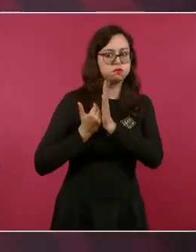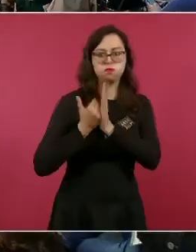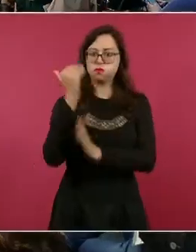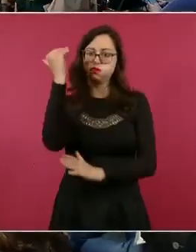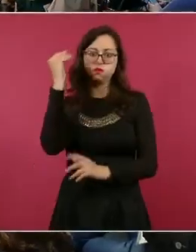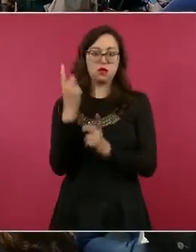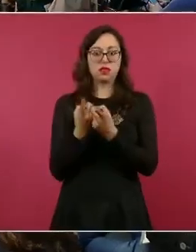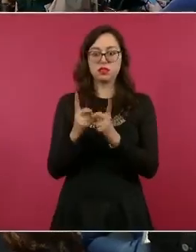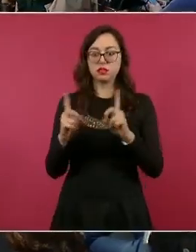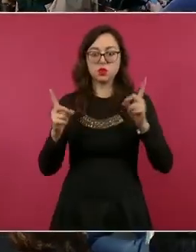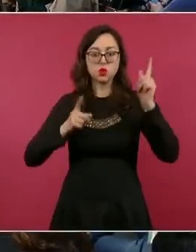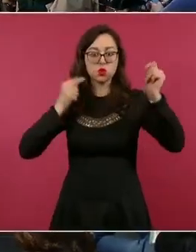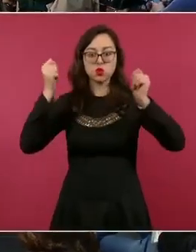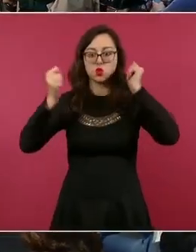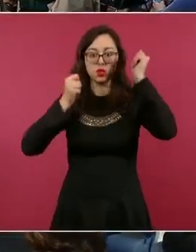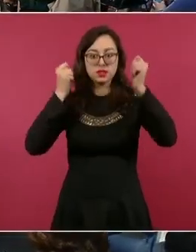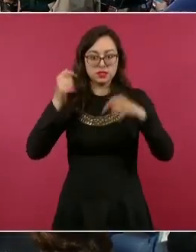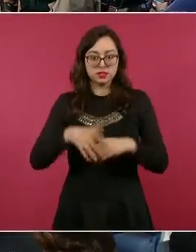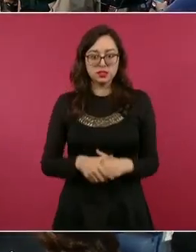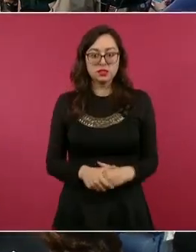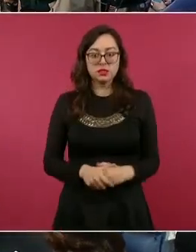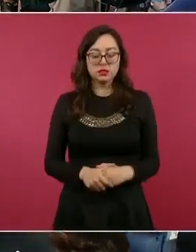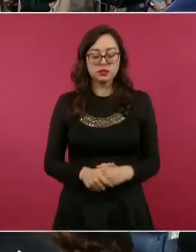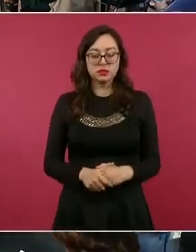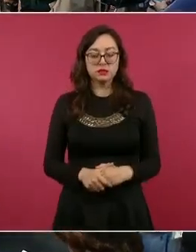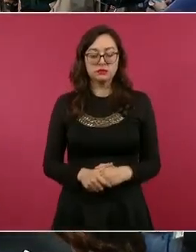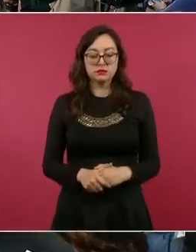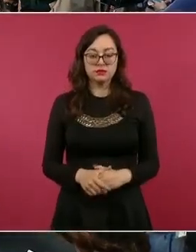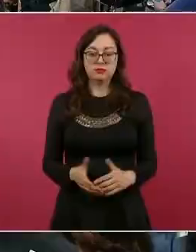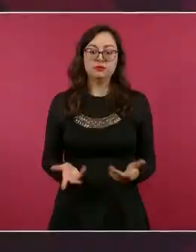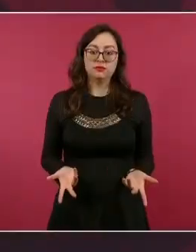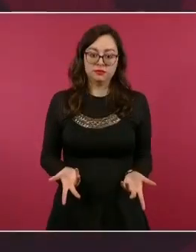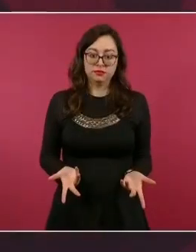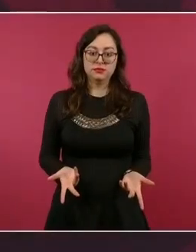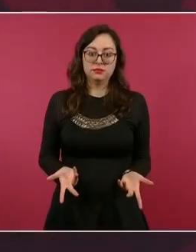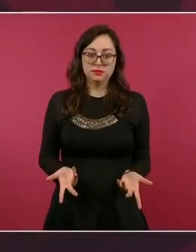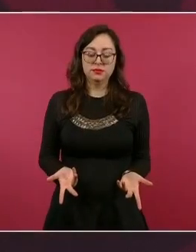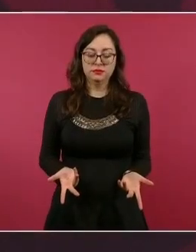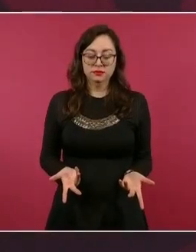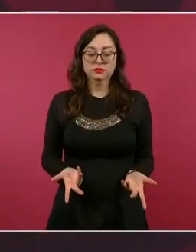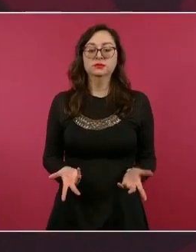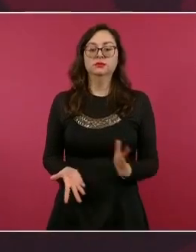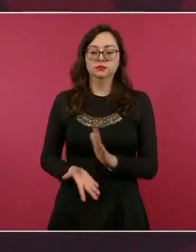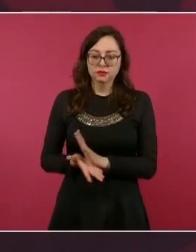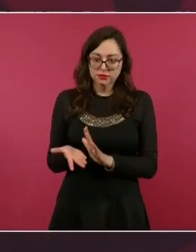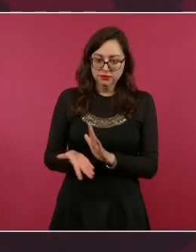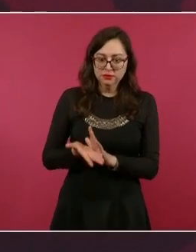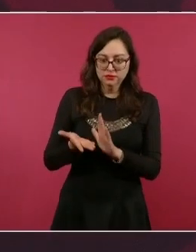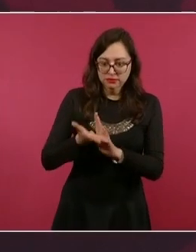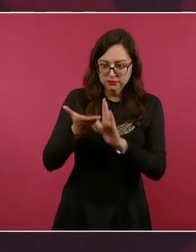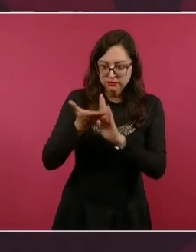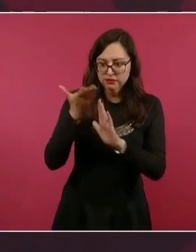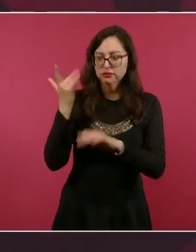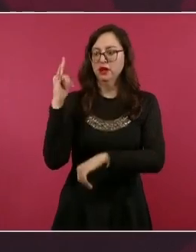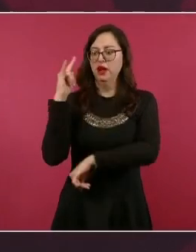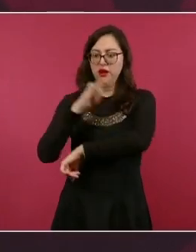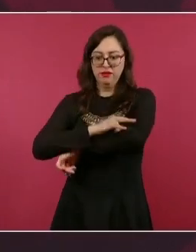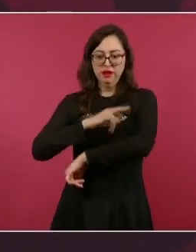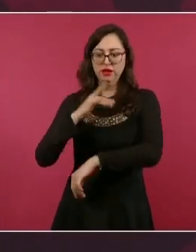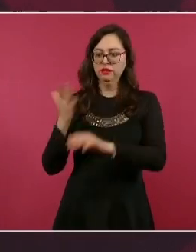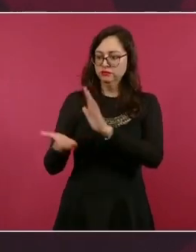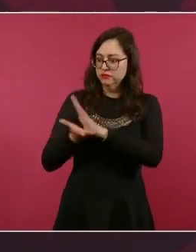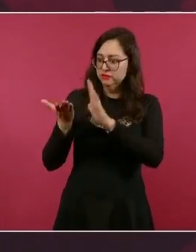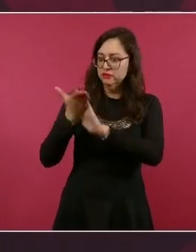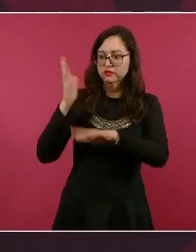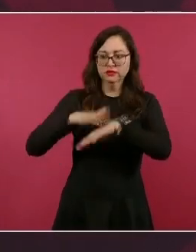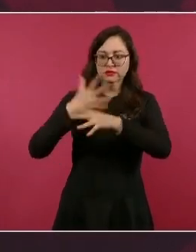el desarrollo turístico. Y se están haciendo estas obras de infraestructura y se está ampliando el aeropuerto y